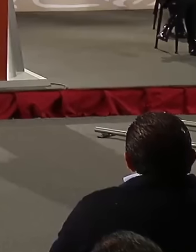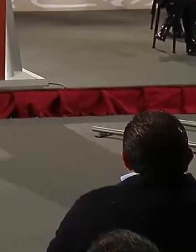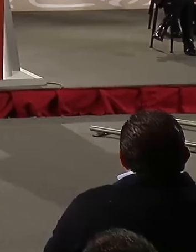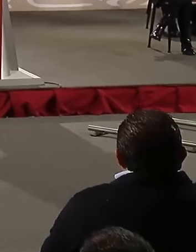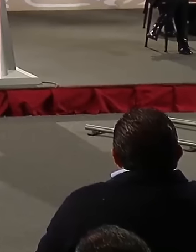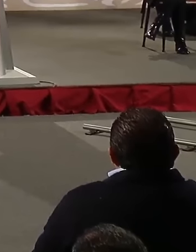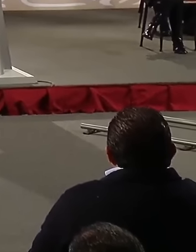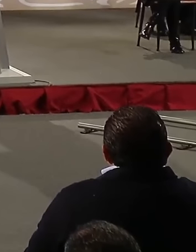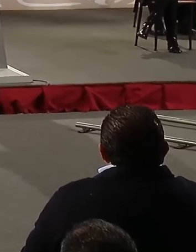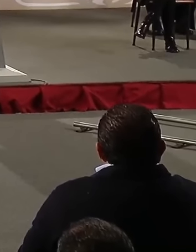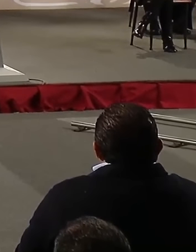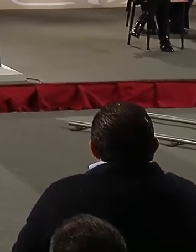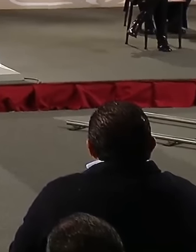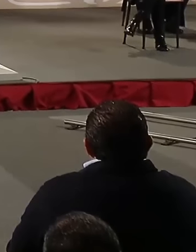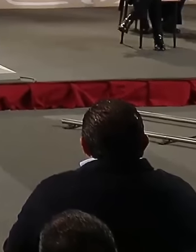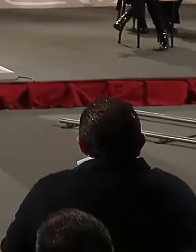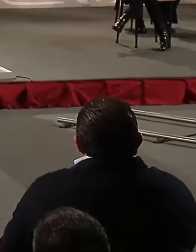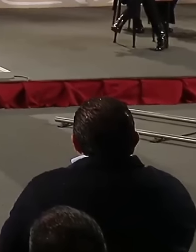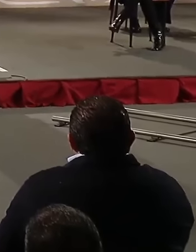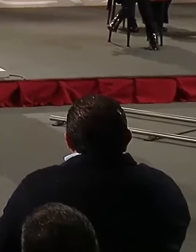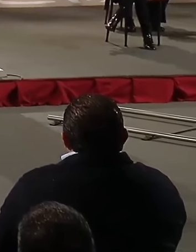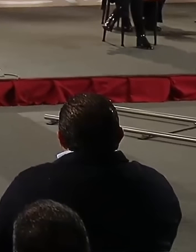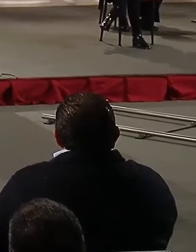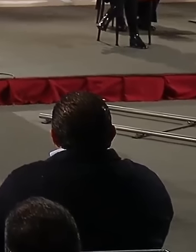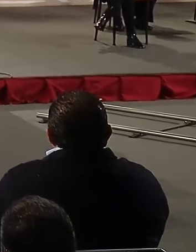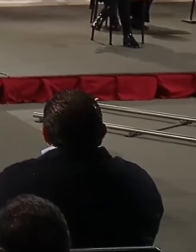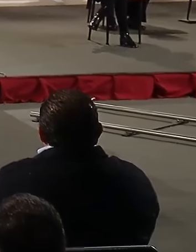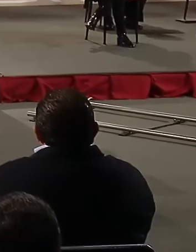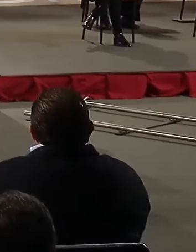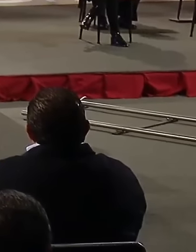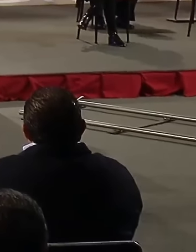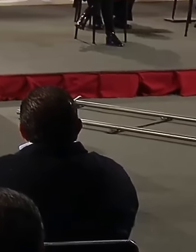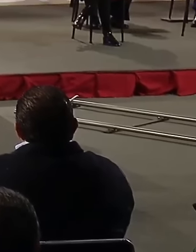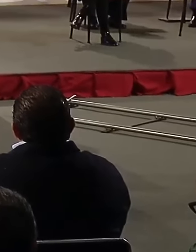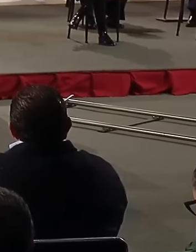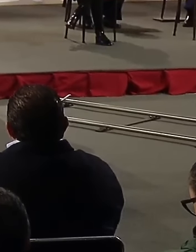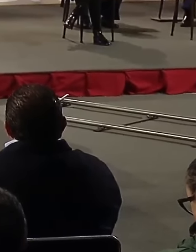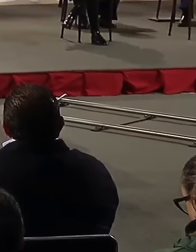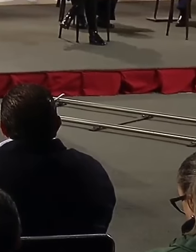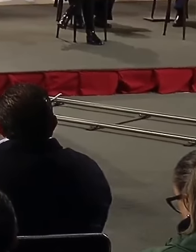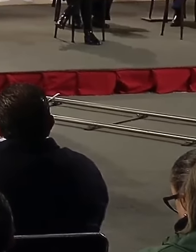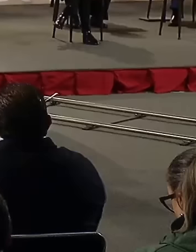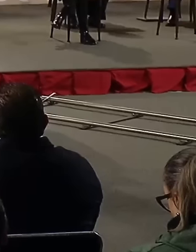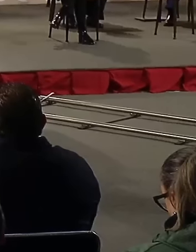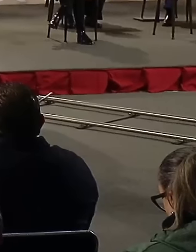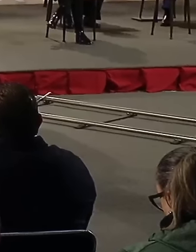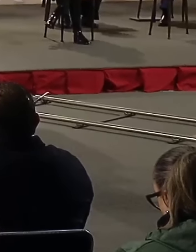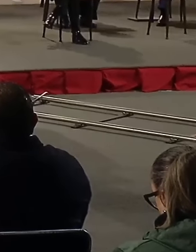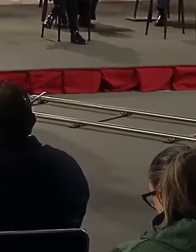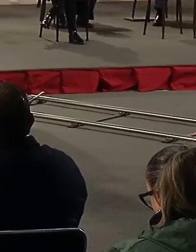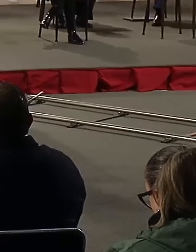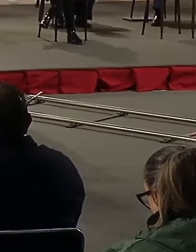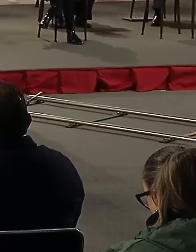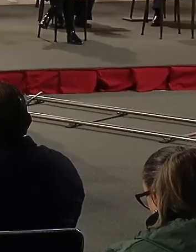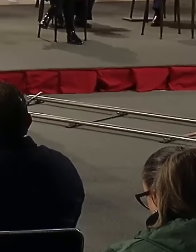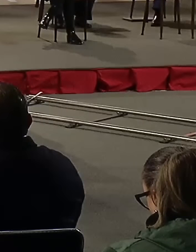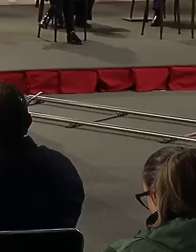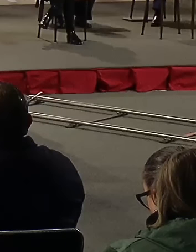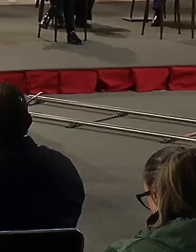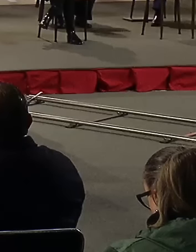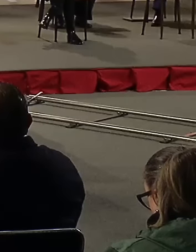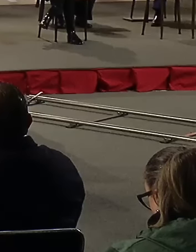Muy buenos días a todos y a todas. Bueno, como ustedes saben, el Congreso de la Unión aprobó distintas reformas en las que encomienda